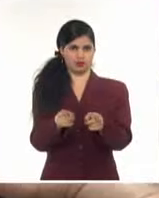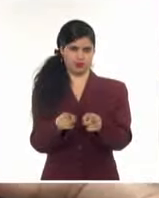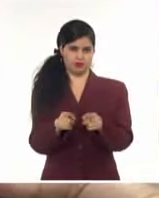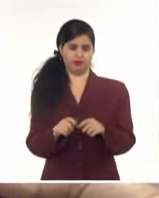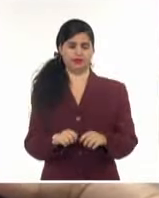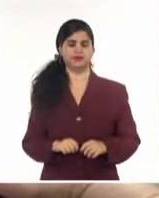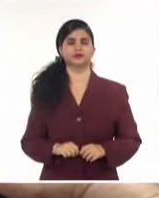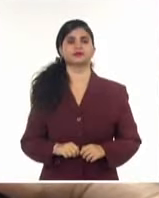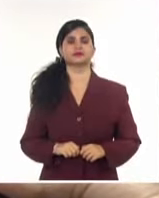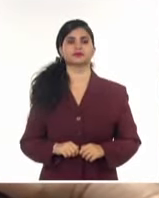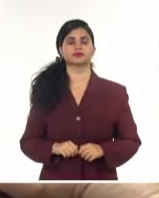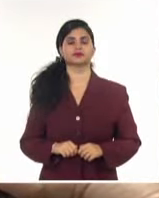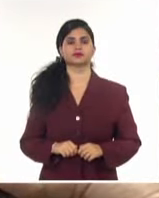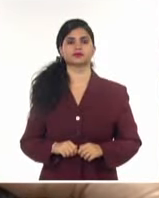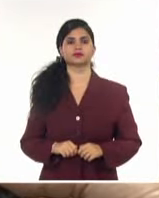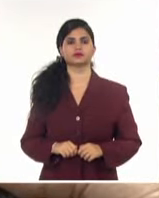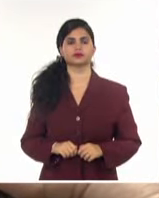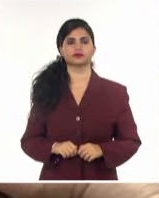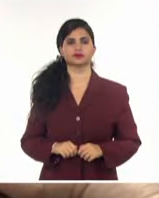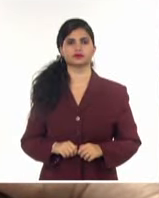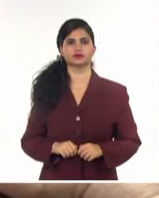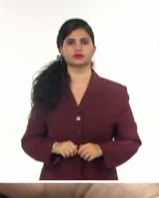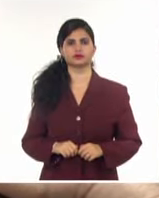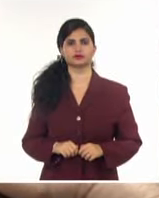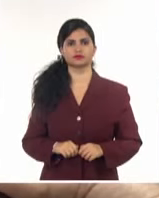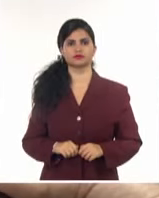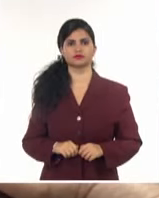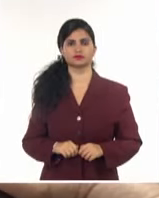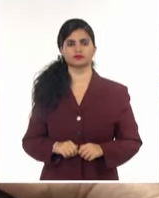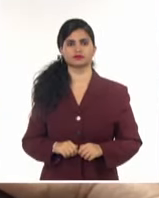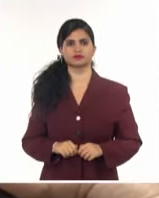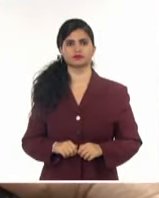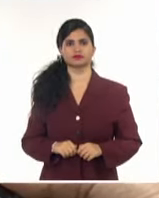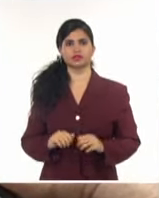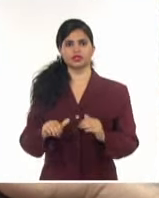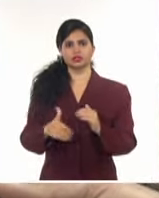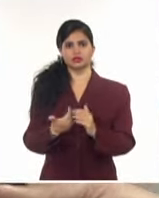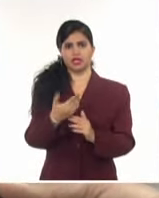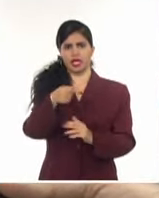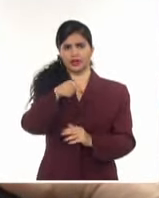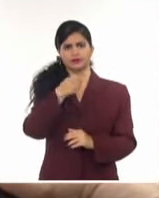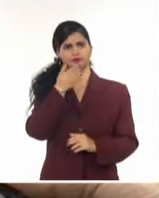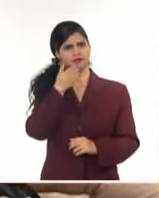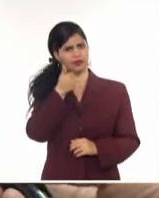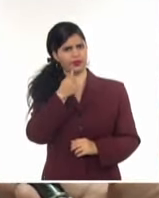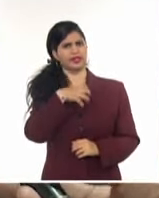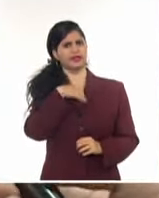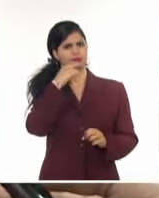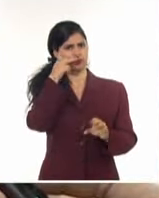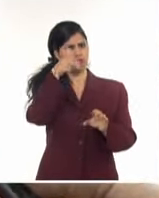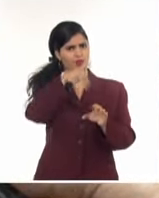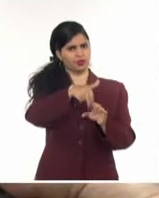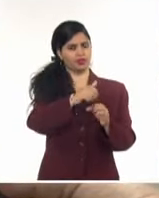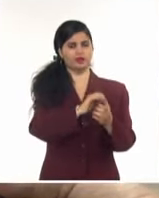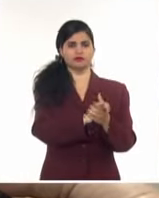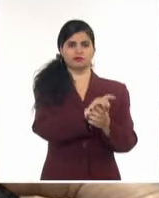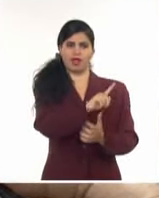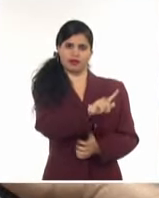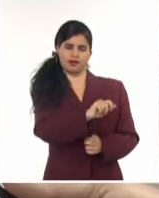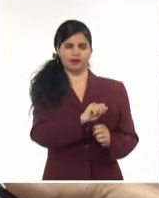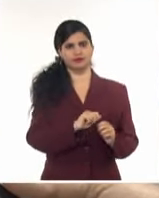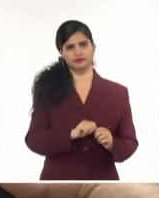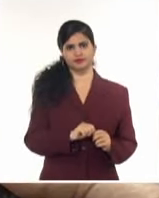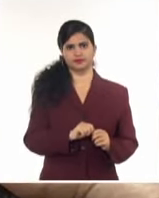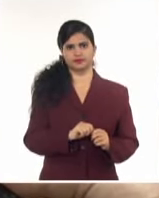Para el día de hoy, la condición que tenemos es mejor. Tenemos ya combustible de Mariel, la